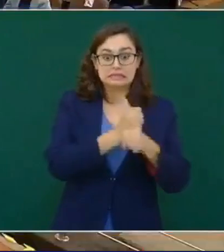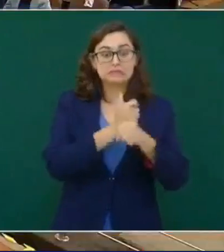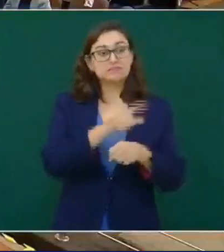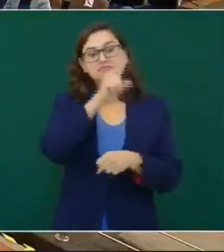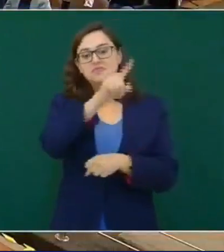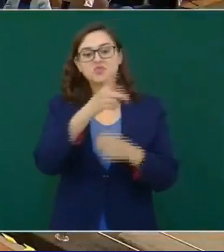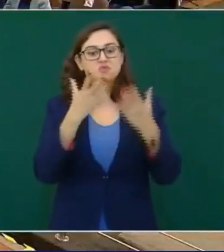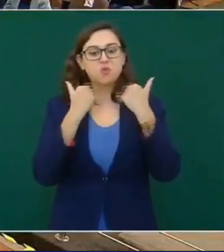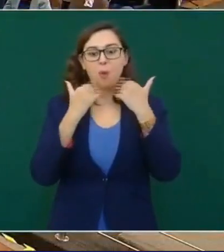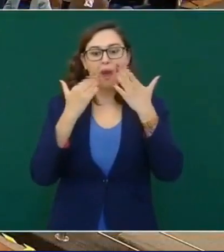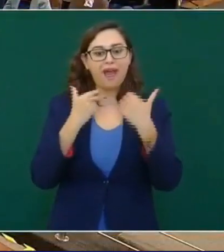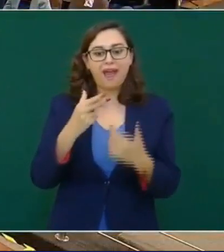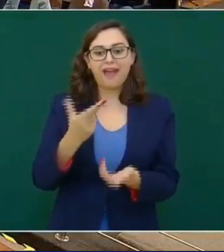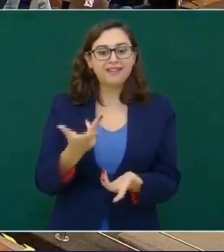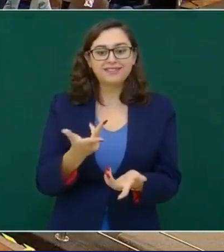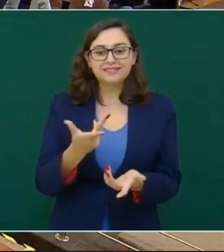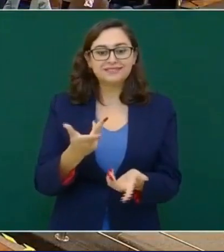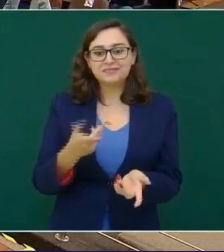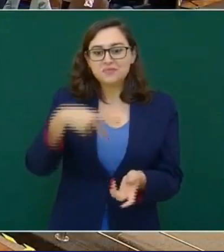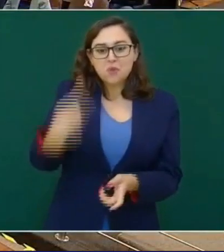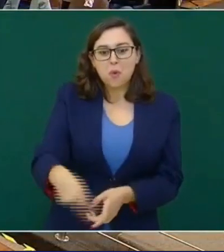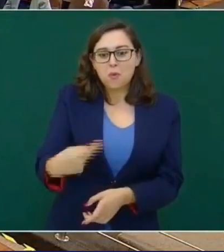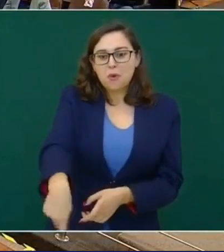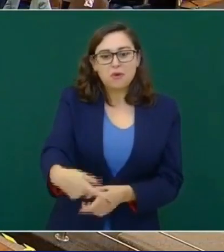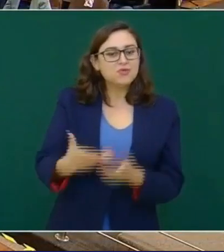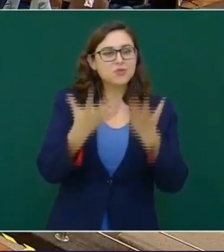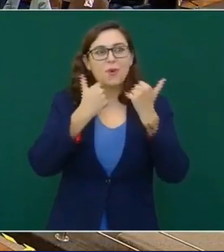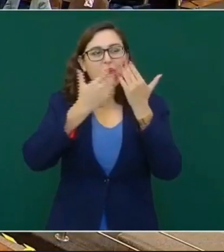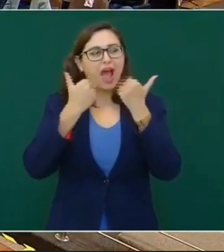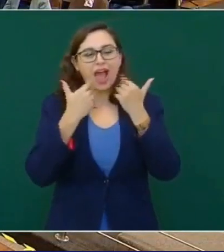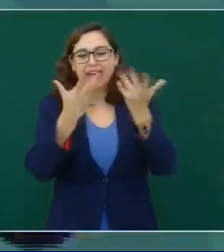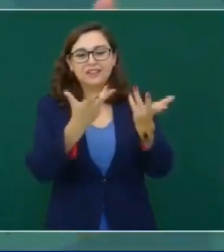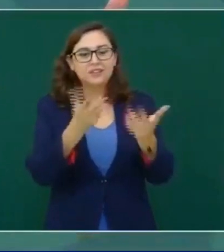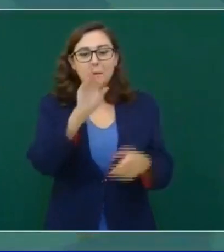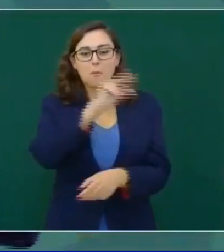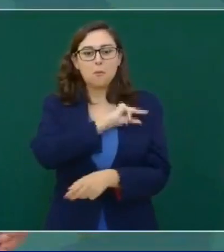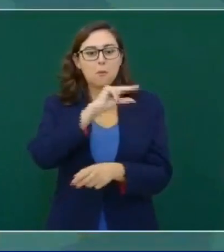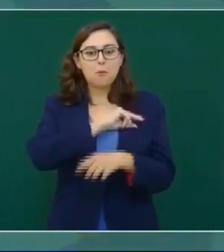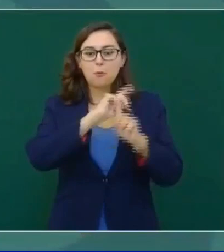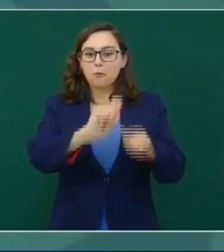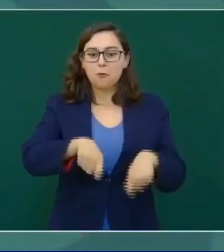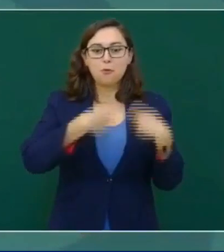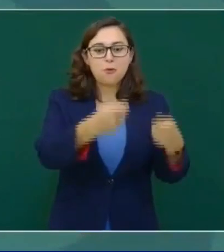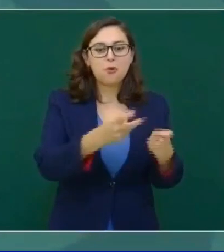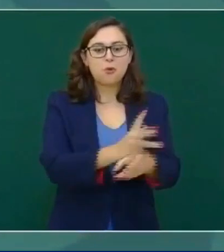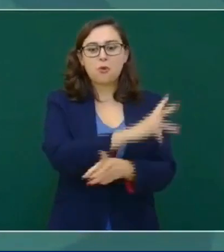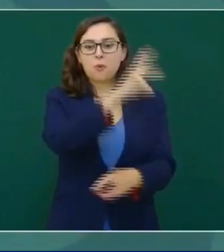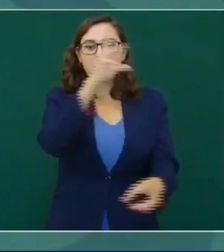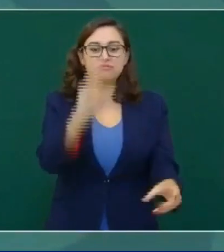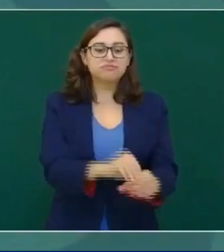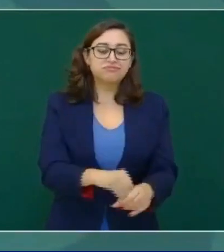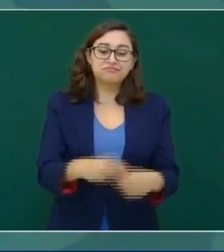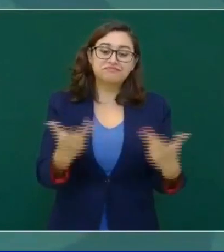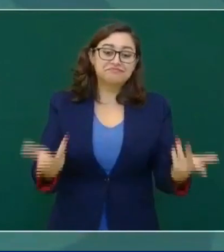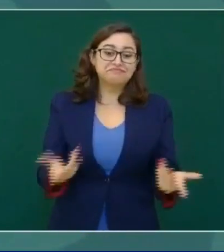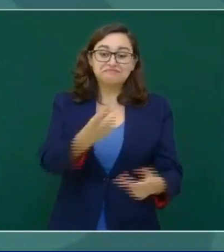porque privatizaron todo y no se protege a los